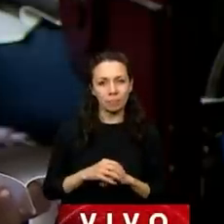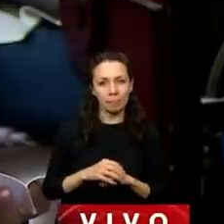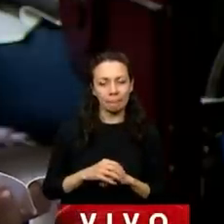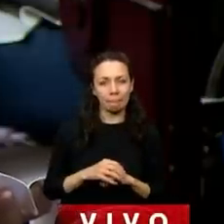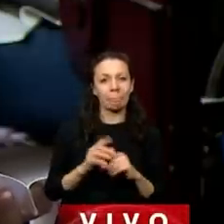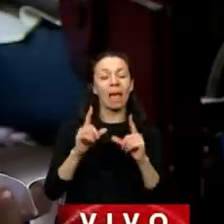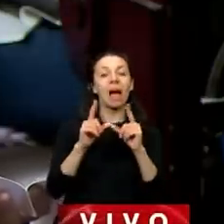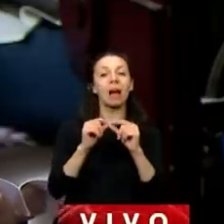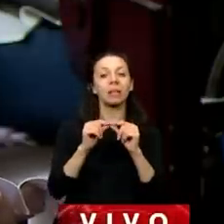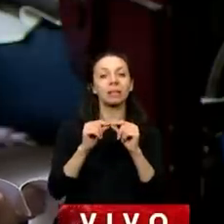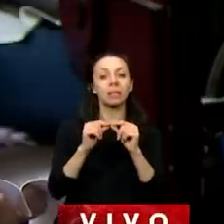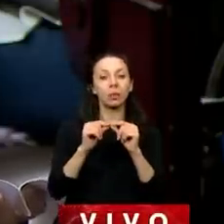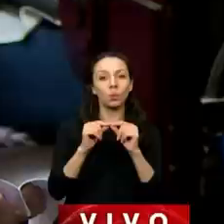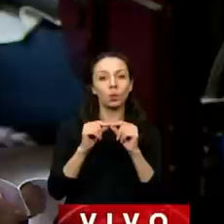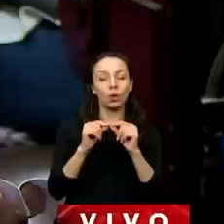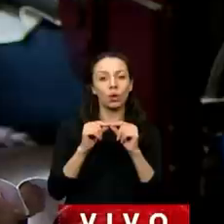Artículo